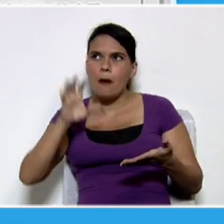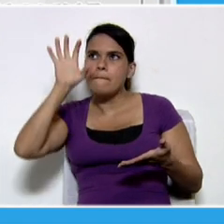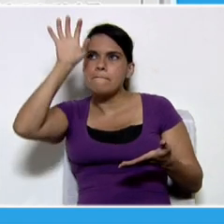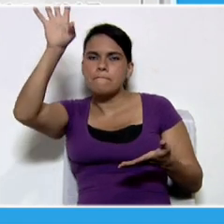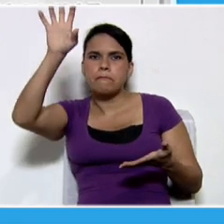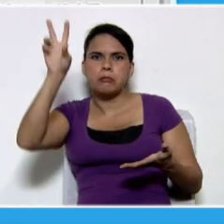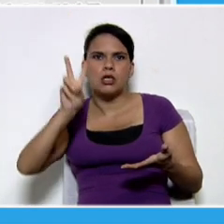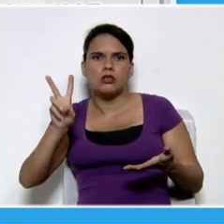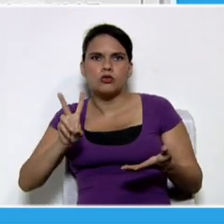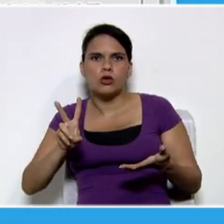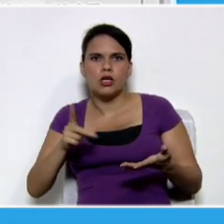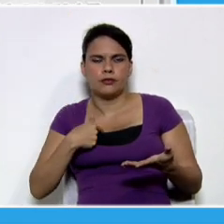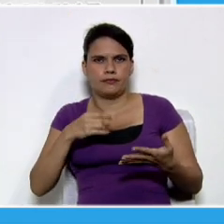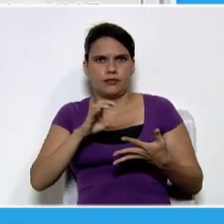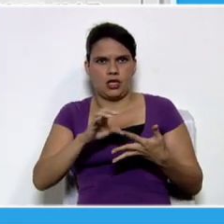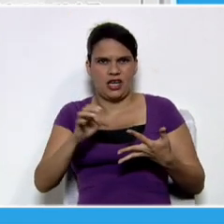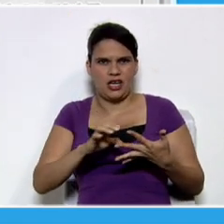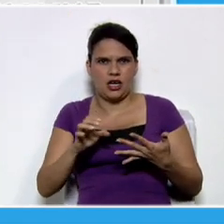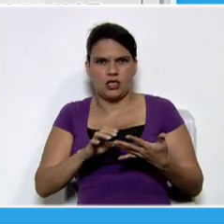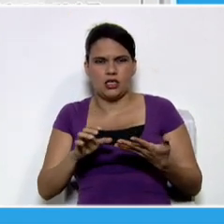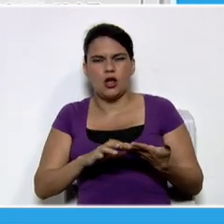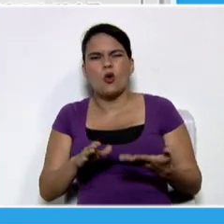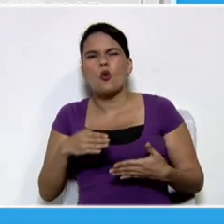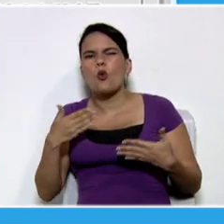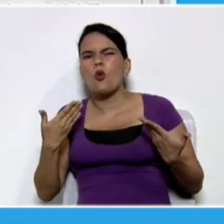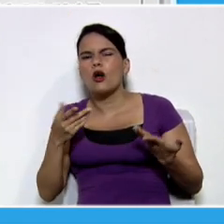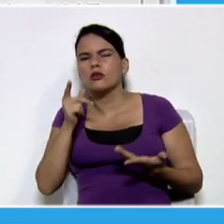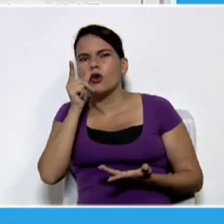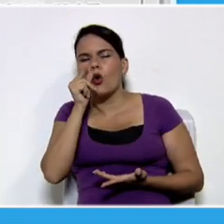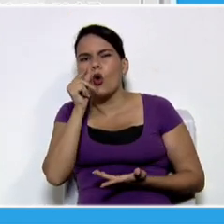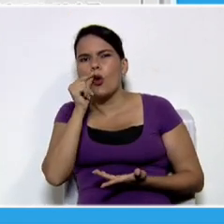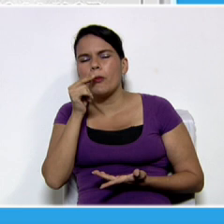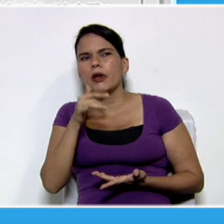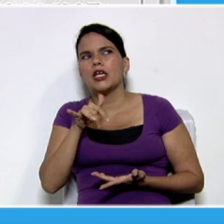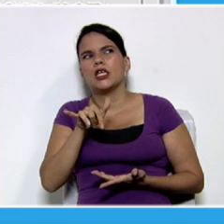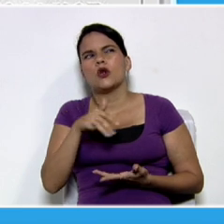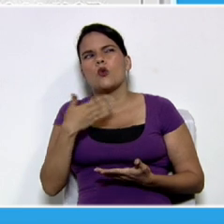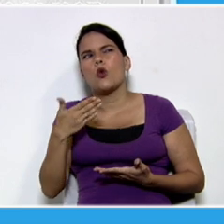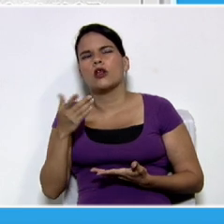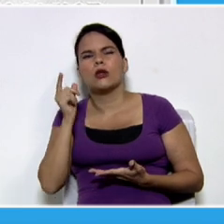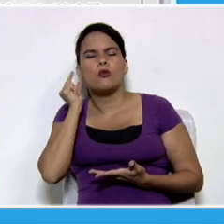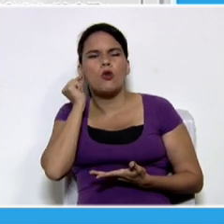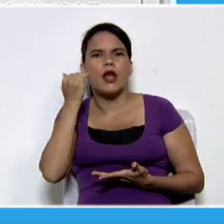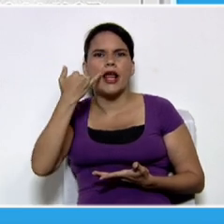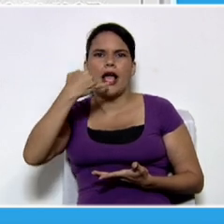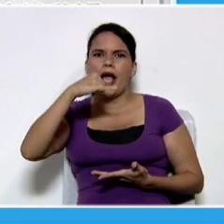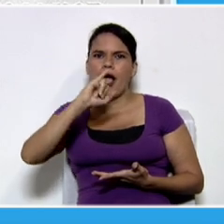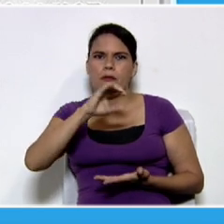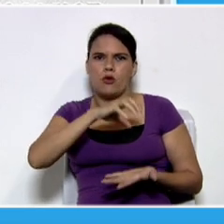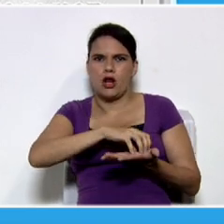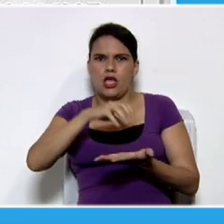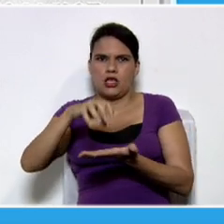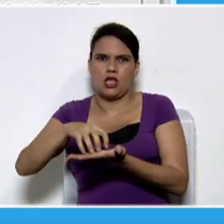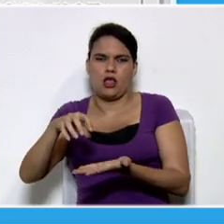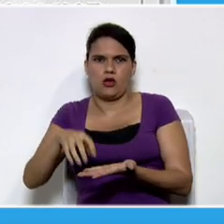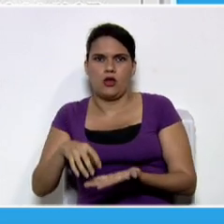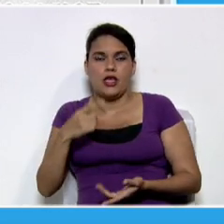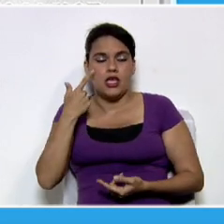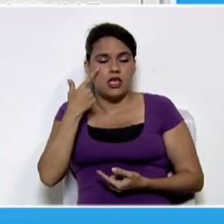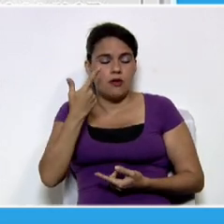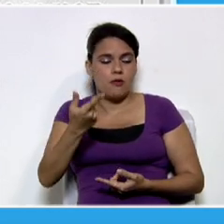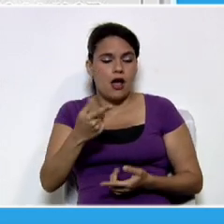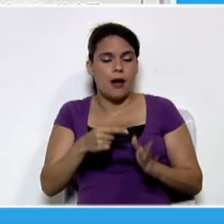según la estadística oficial, cuántos hombres y cuántas mujeres hay por estado, y vas a identificar los estados que tienen